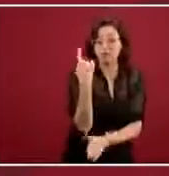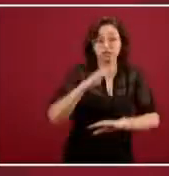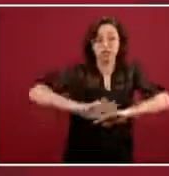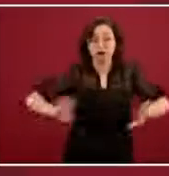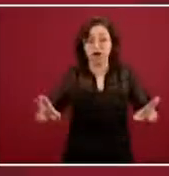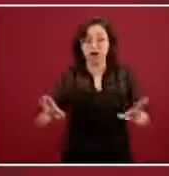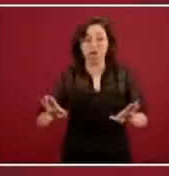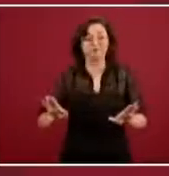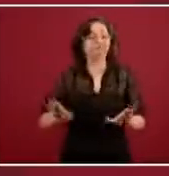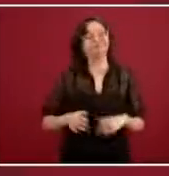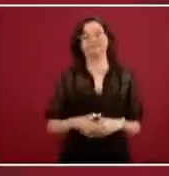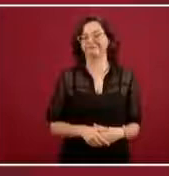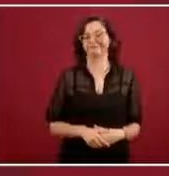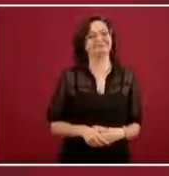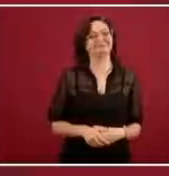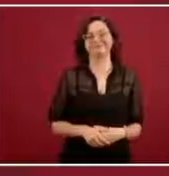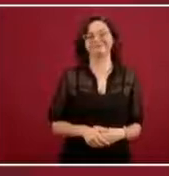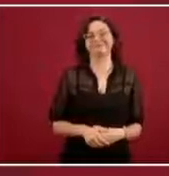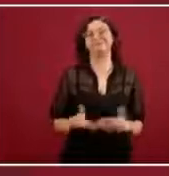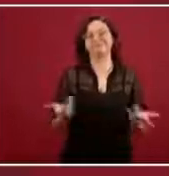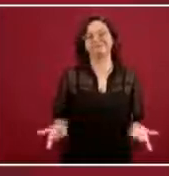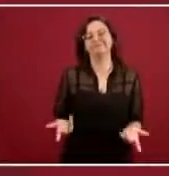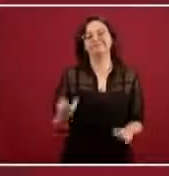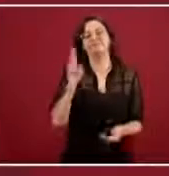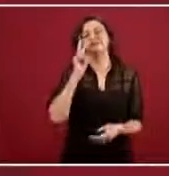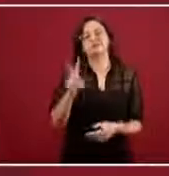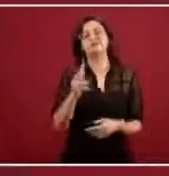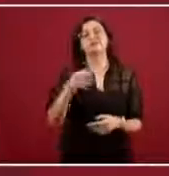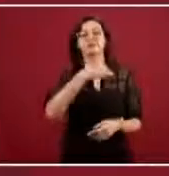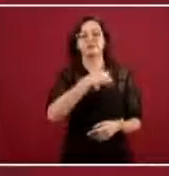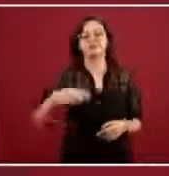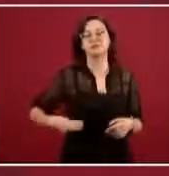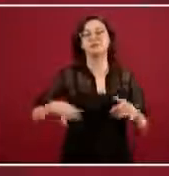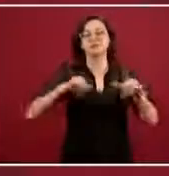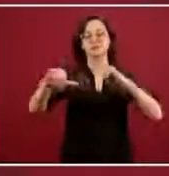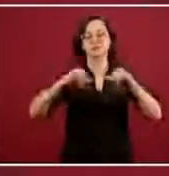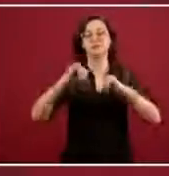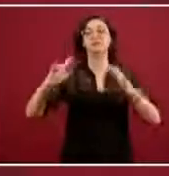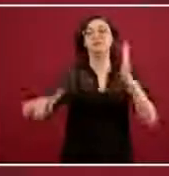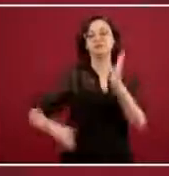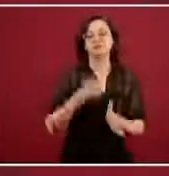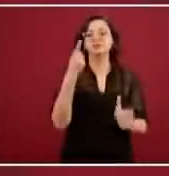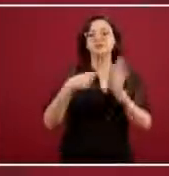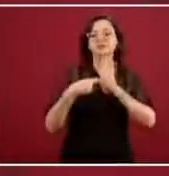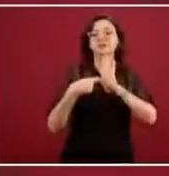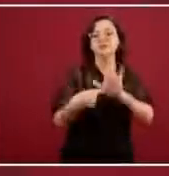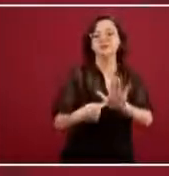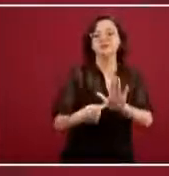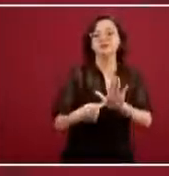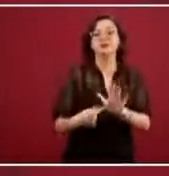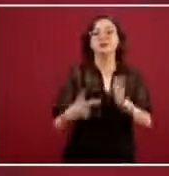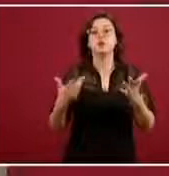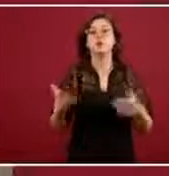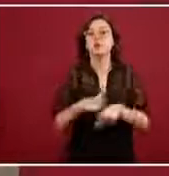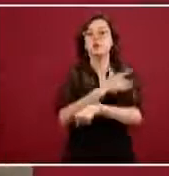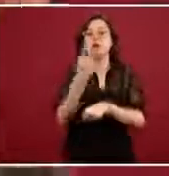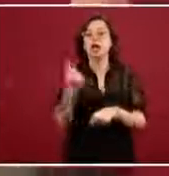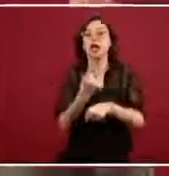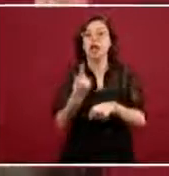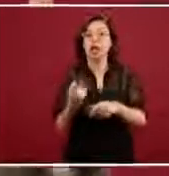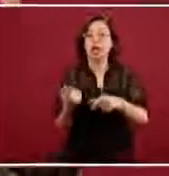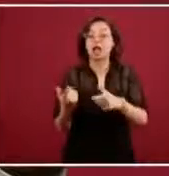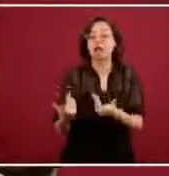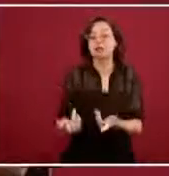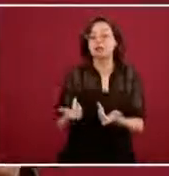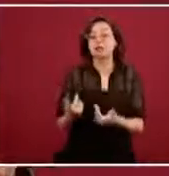decir, como lo mostramos en los mapas municipales y ahorita lo volvemos a enseñar, no al mismo tiempo ocurren en todos